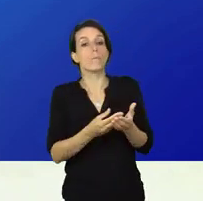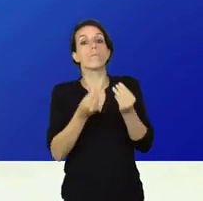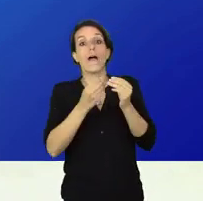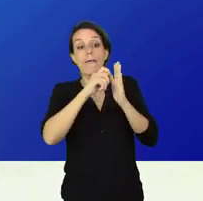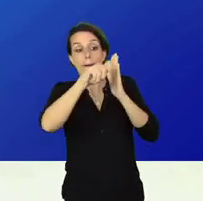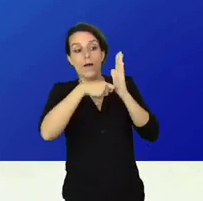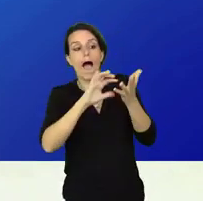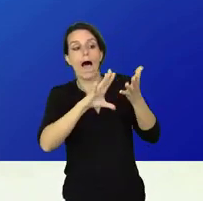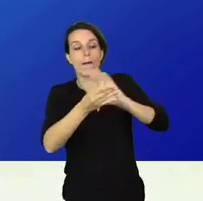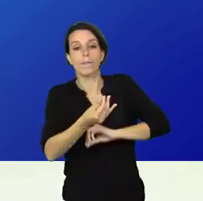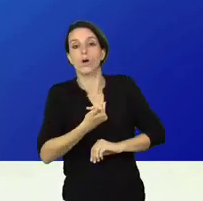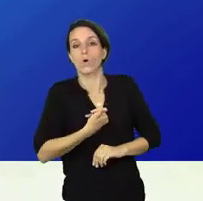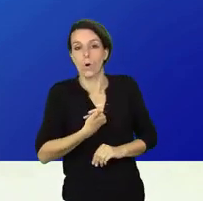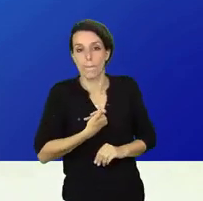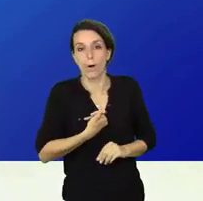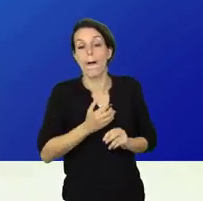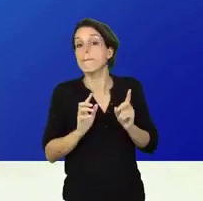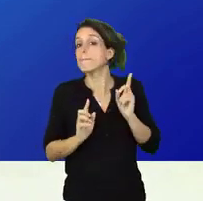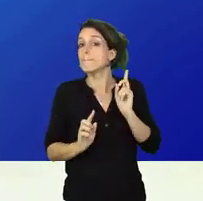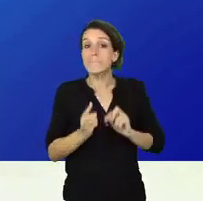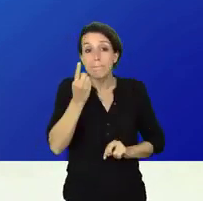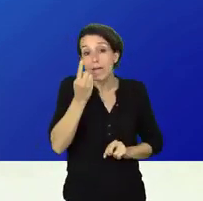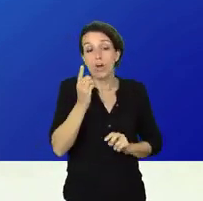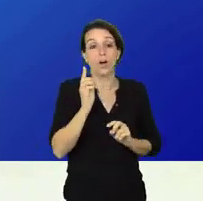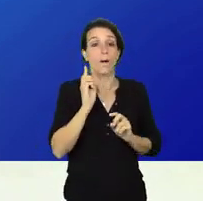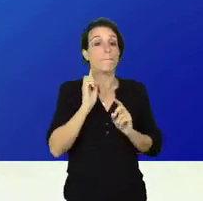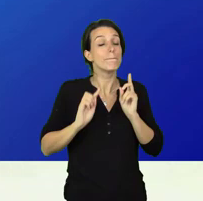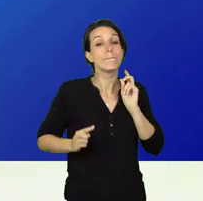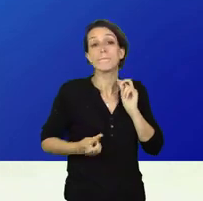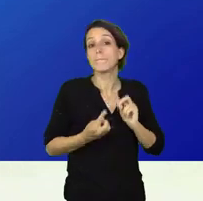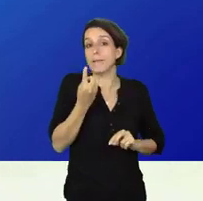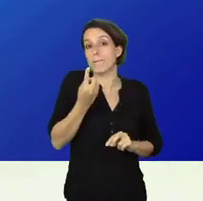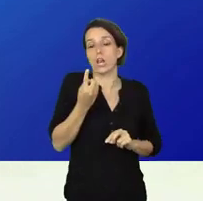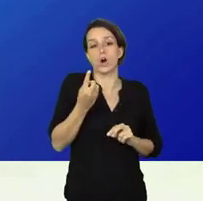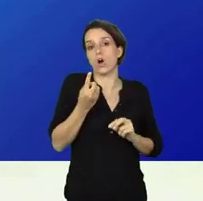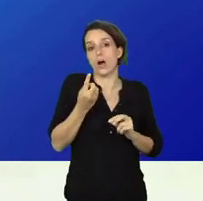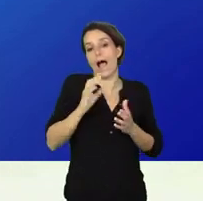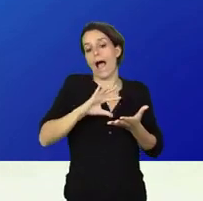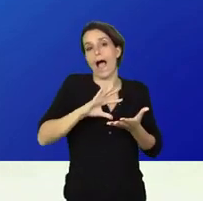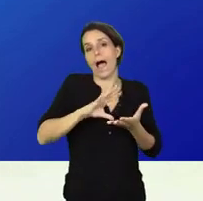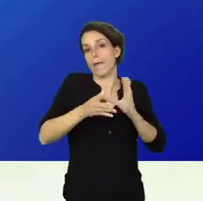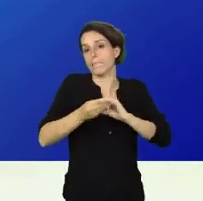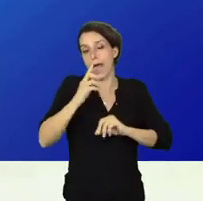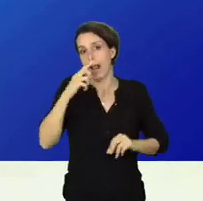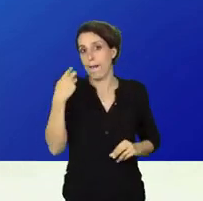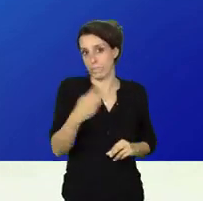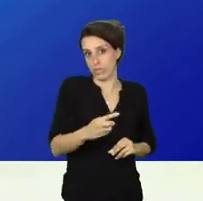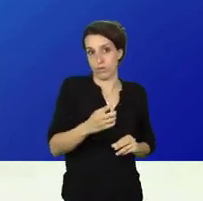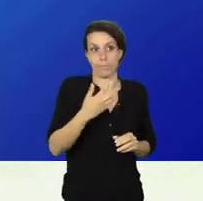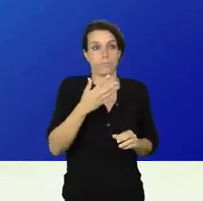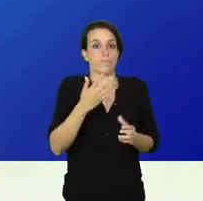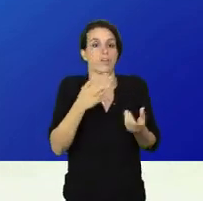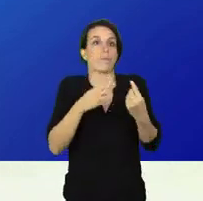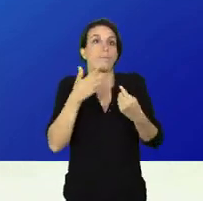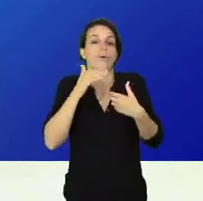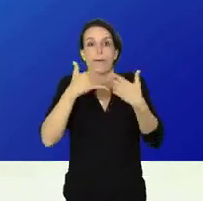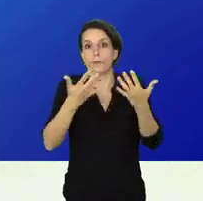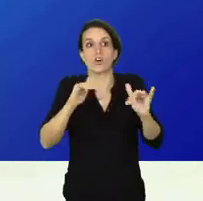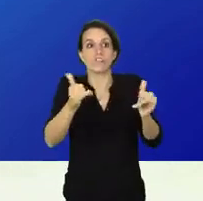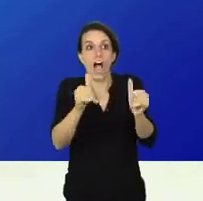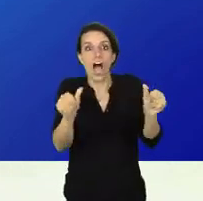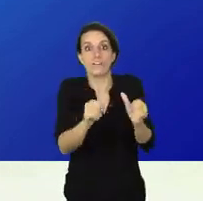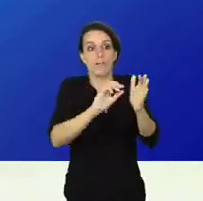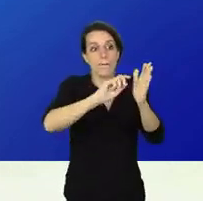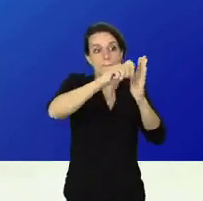propuesta es como primero contemplar la accesibilidad desde etapas anteriores, es decir, que en la misma producción del audiovisual uno